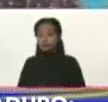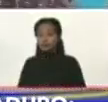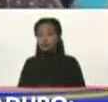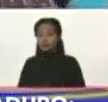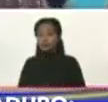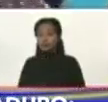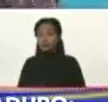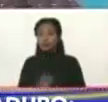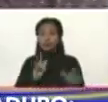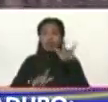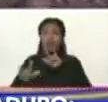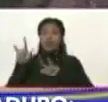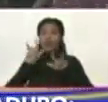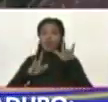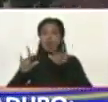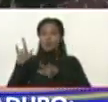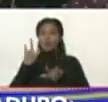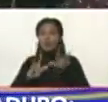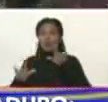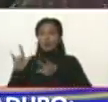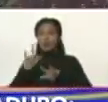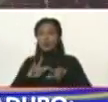I love you too.